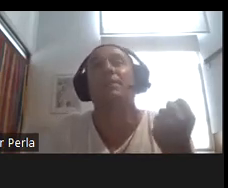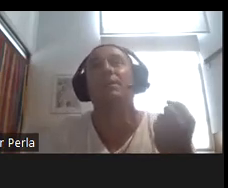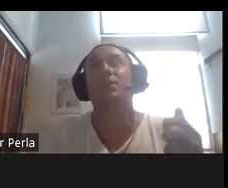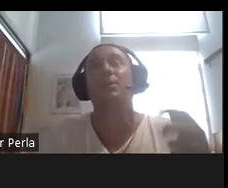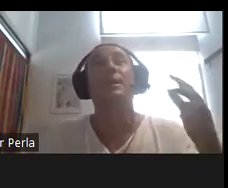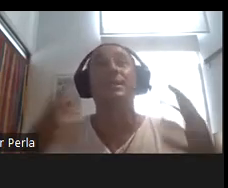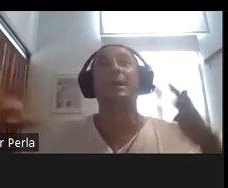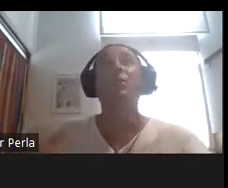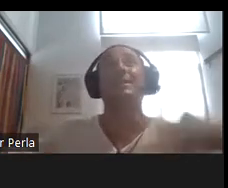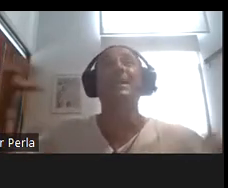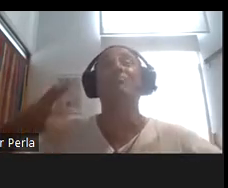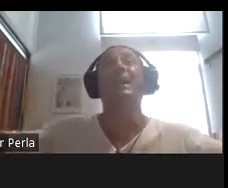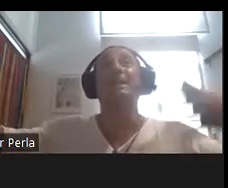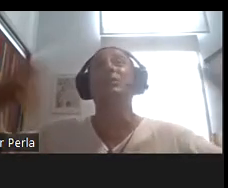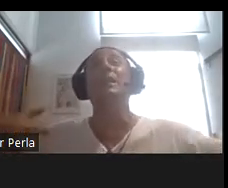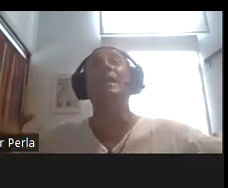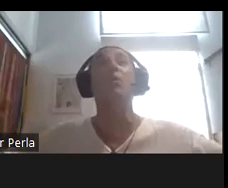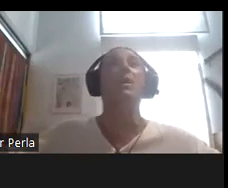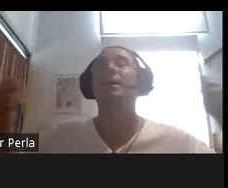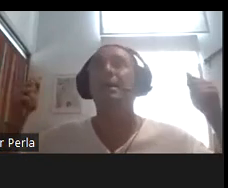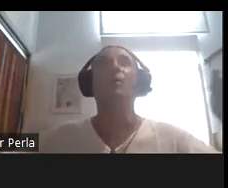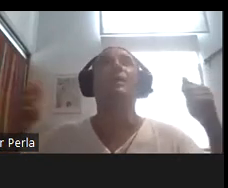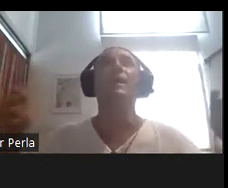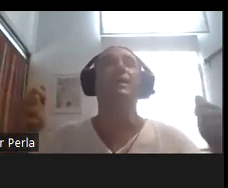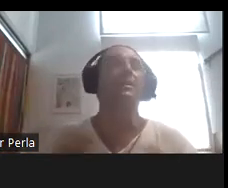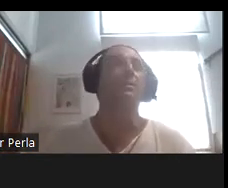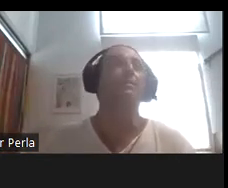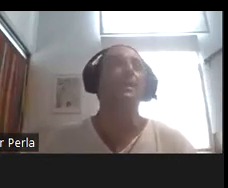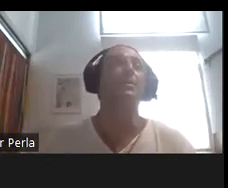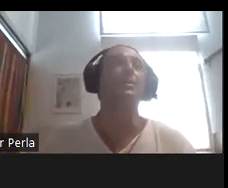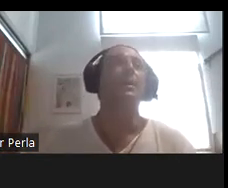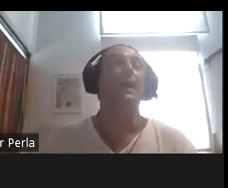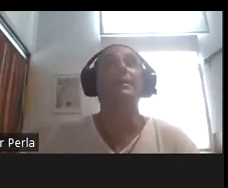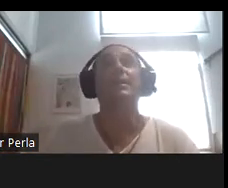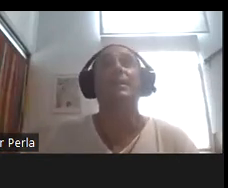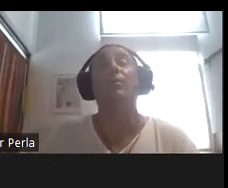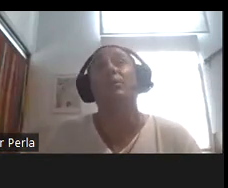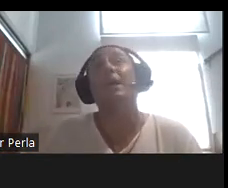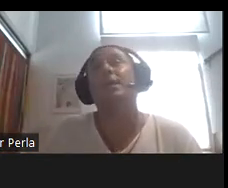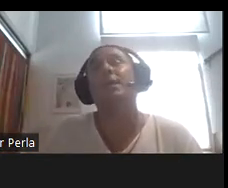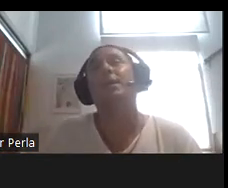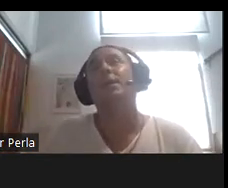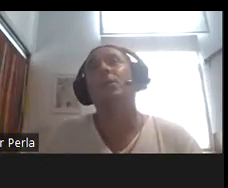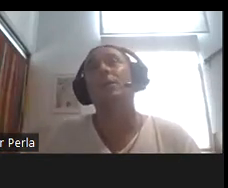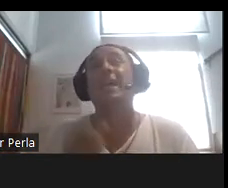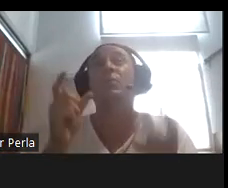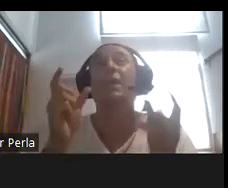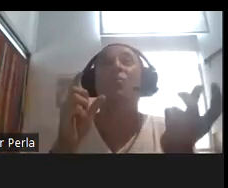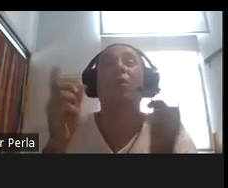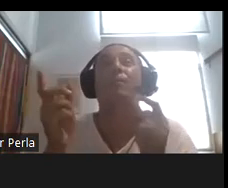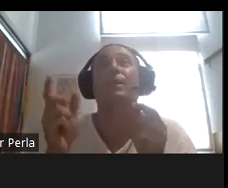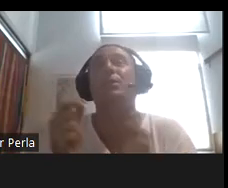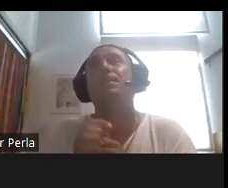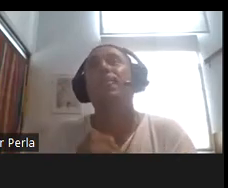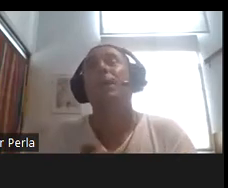el problema, ¿no? Si sabemos que se está derramando el agua, o trapear, si los empresarios entienden lo importante, ¿no? Y acá hay